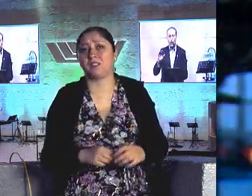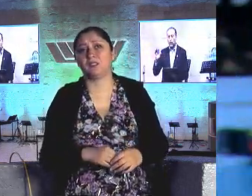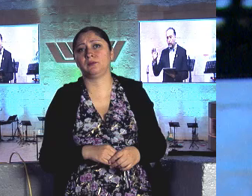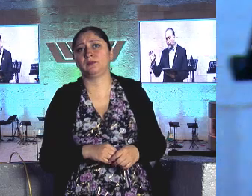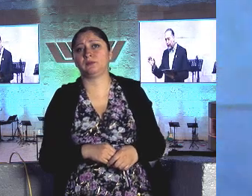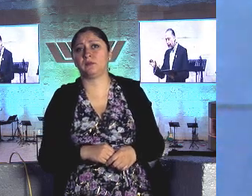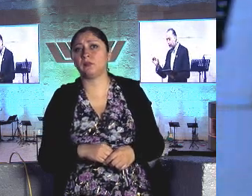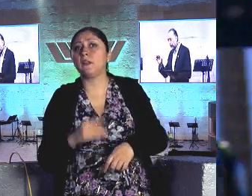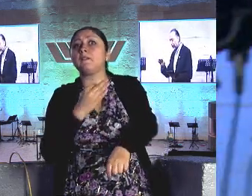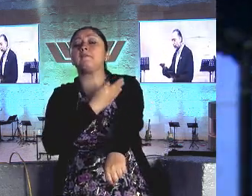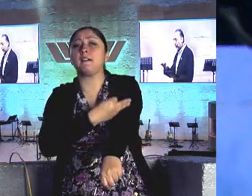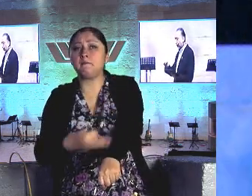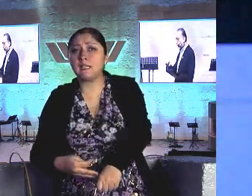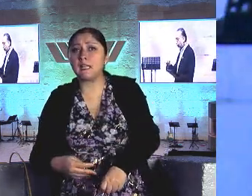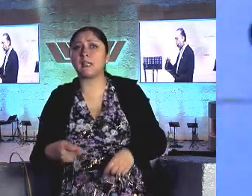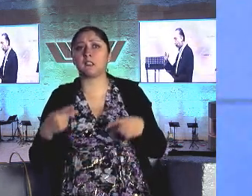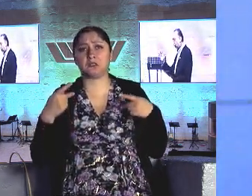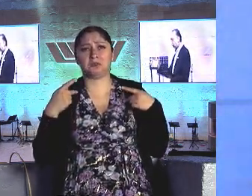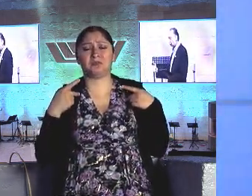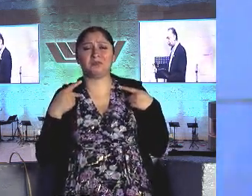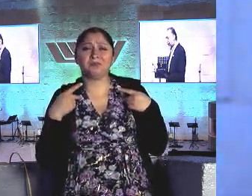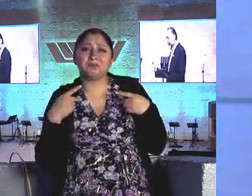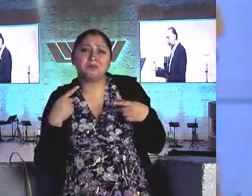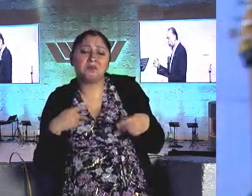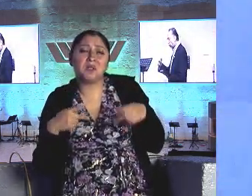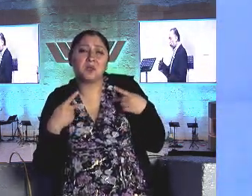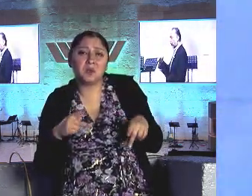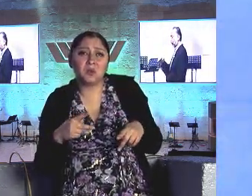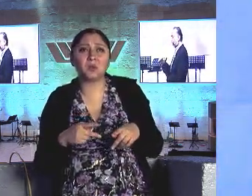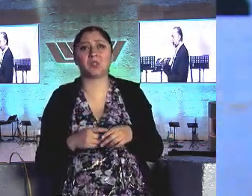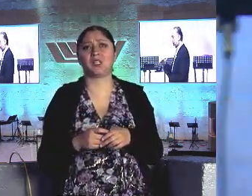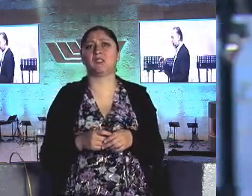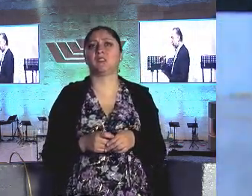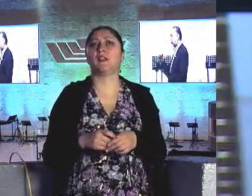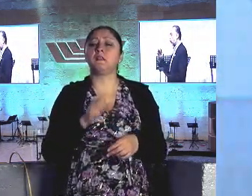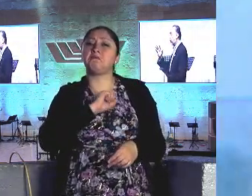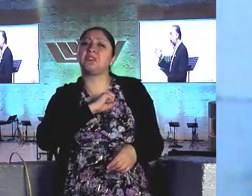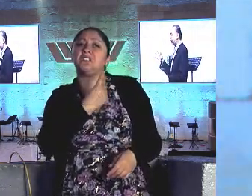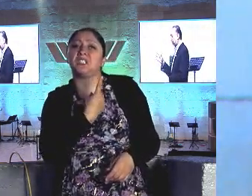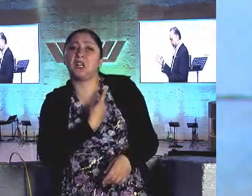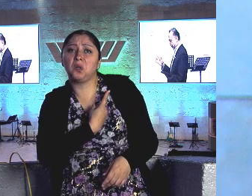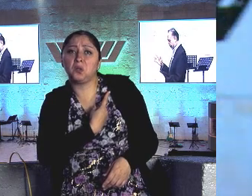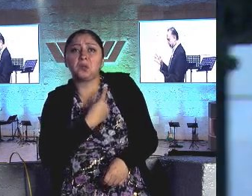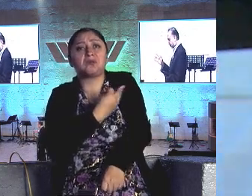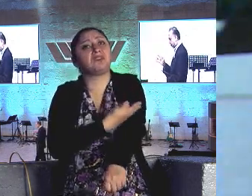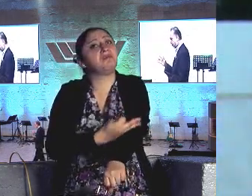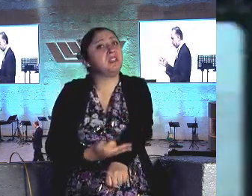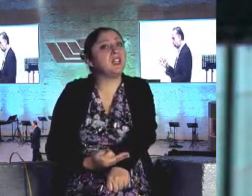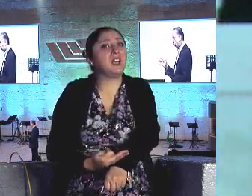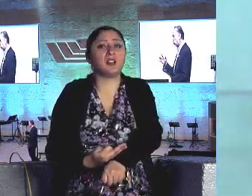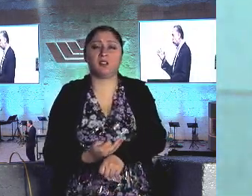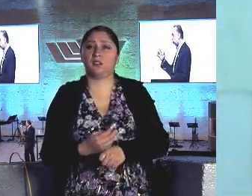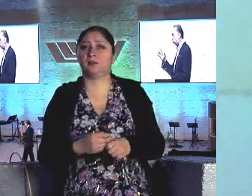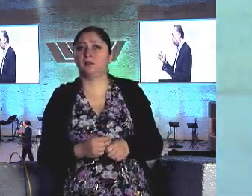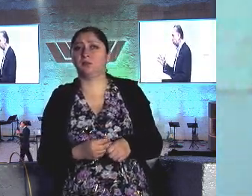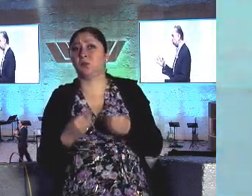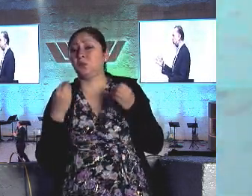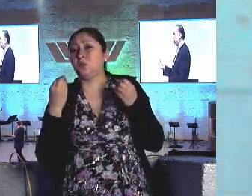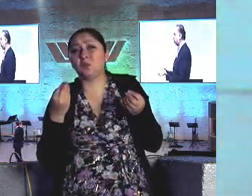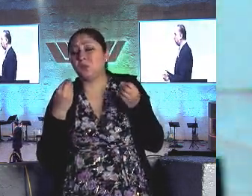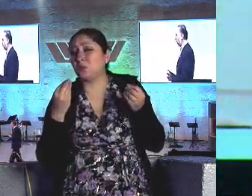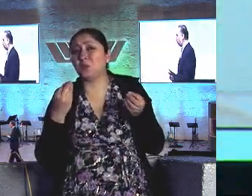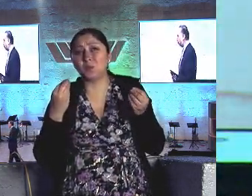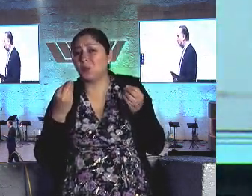O familiares, o personales, o de salud, o de lo que sea. No hay un ser humano que no